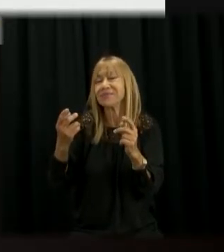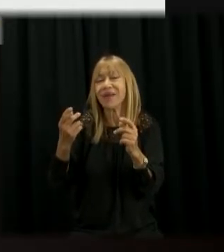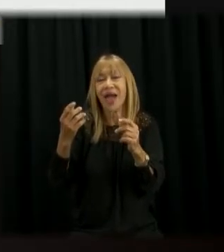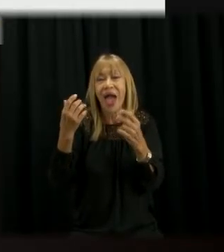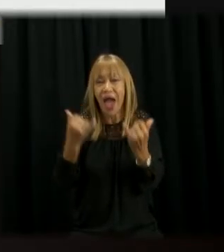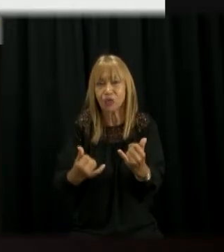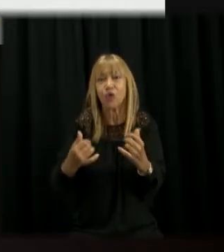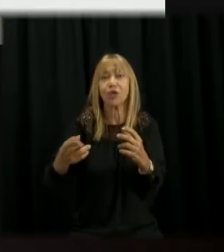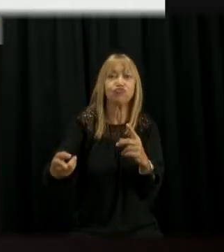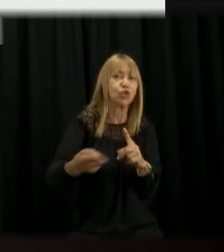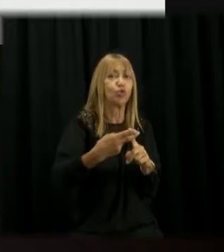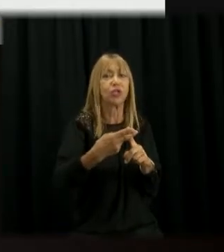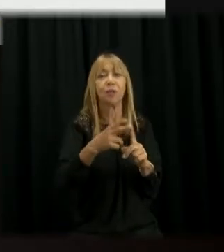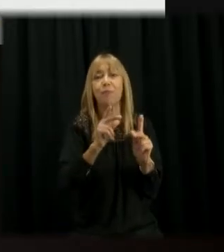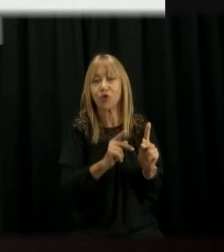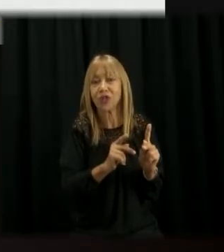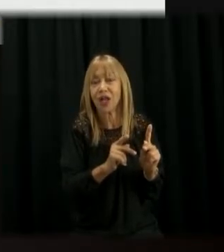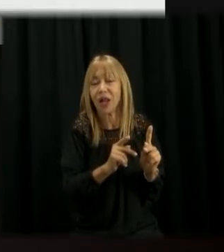como